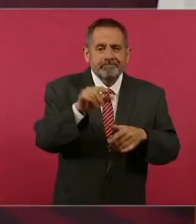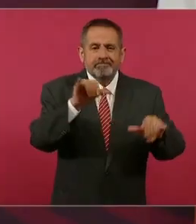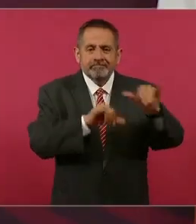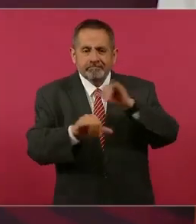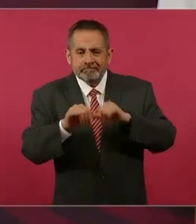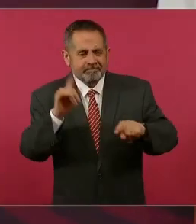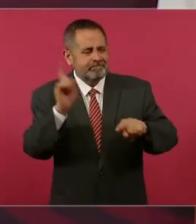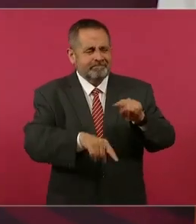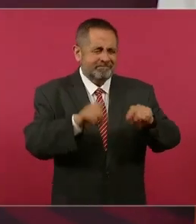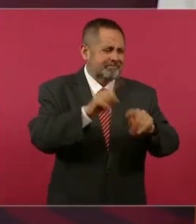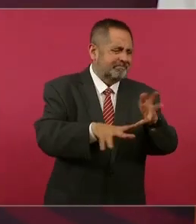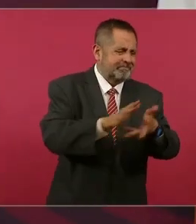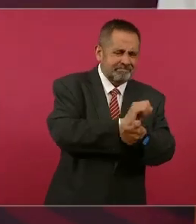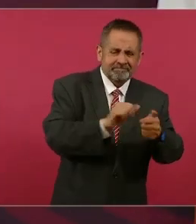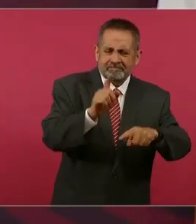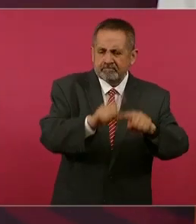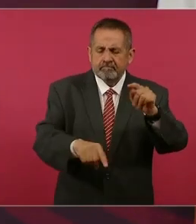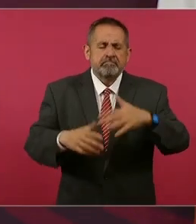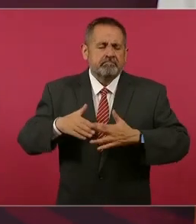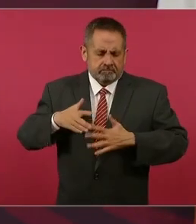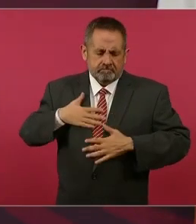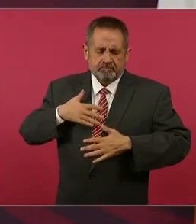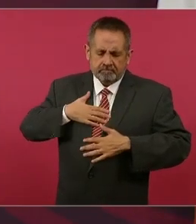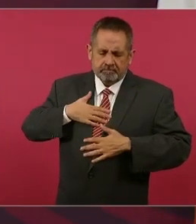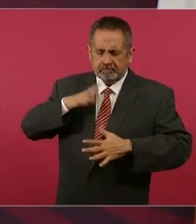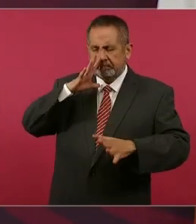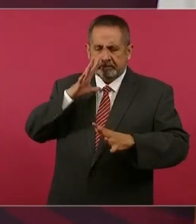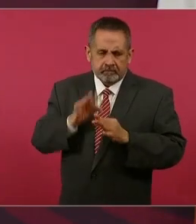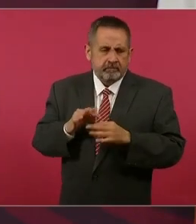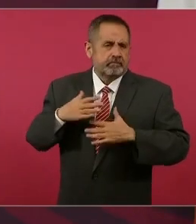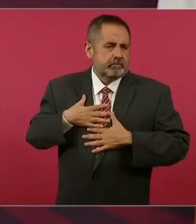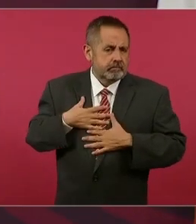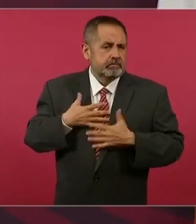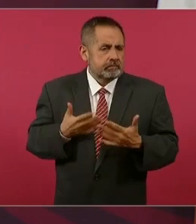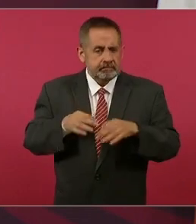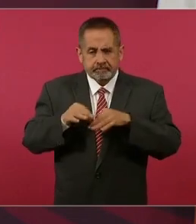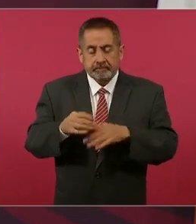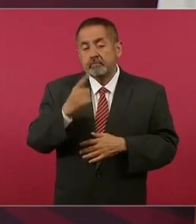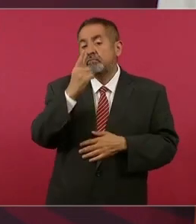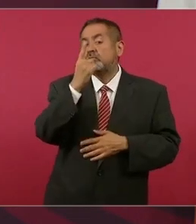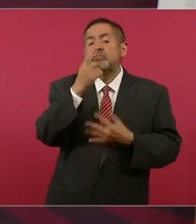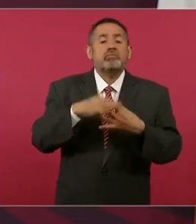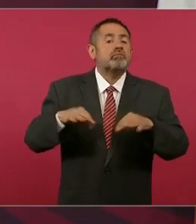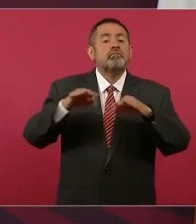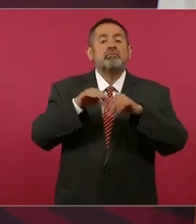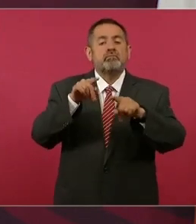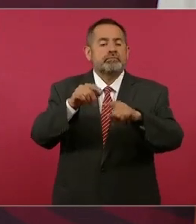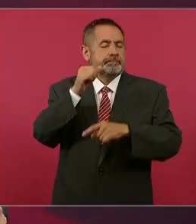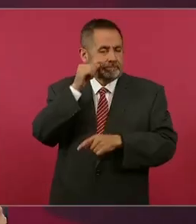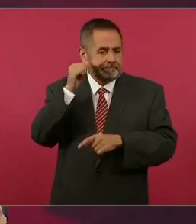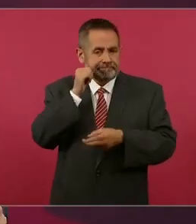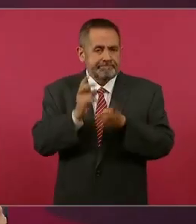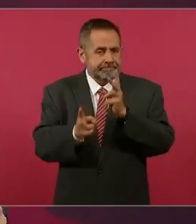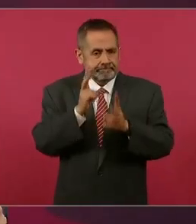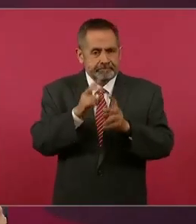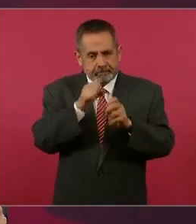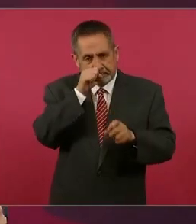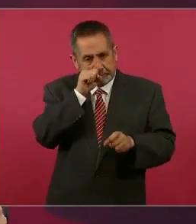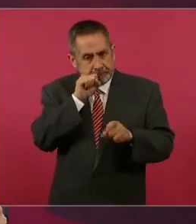laboratorios, haciendo nuestro trabajo. Y algo que es muy importante, que ayer también lo